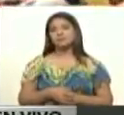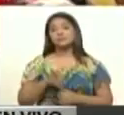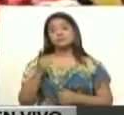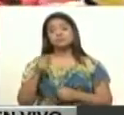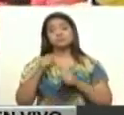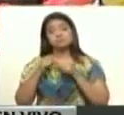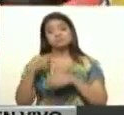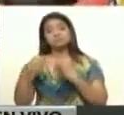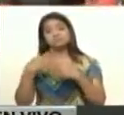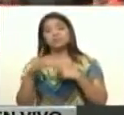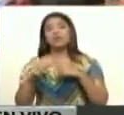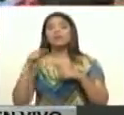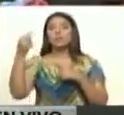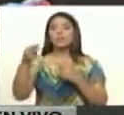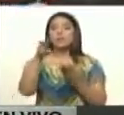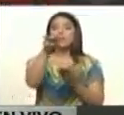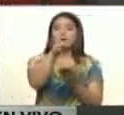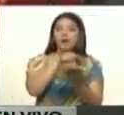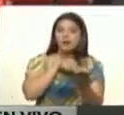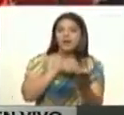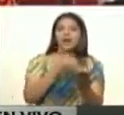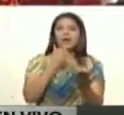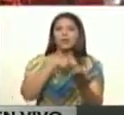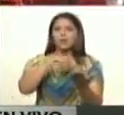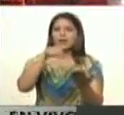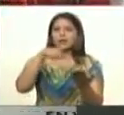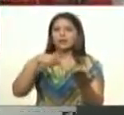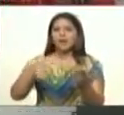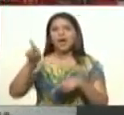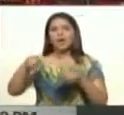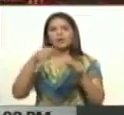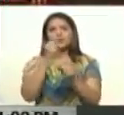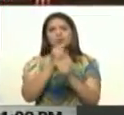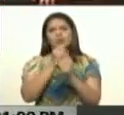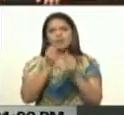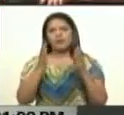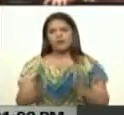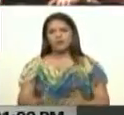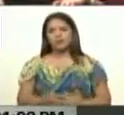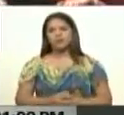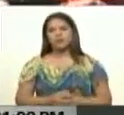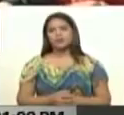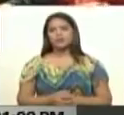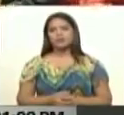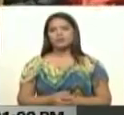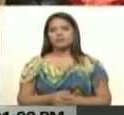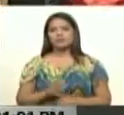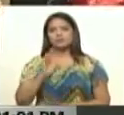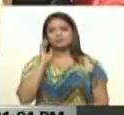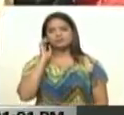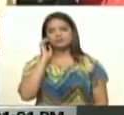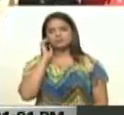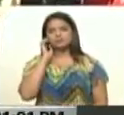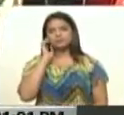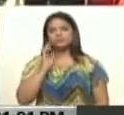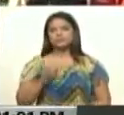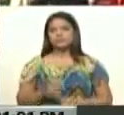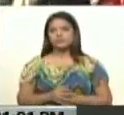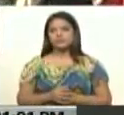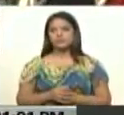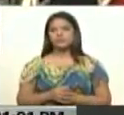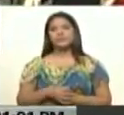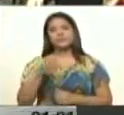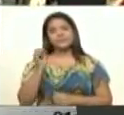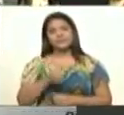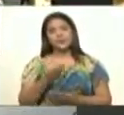y posteriormente vamos a leer un manifiesto de algunos camaradas obreros que lo han traído y han pedido que lo... Sí, amigos de Venezolana